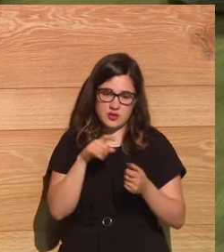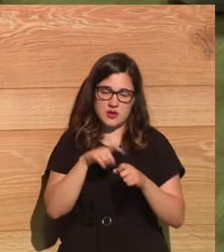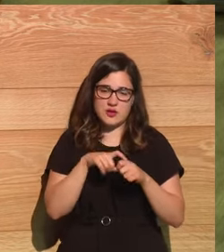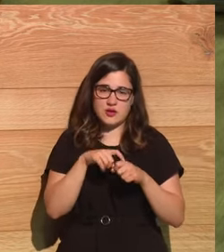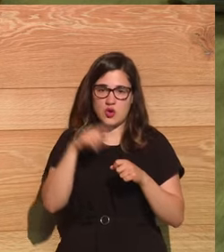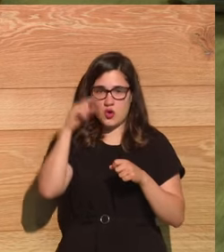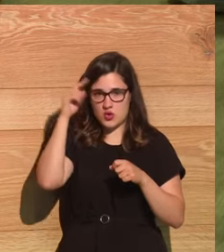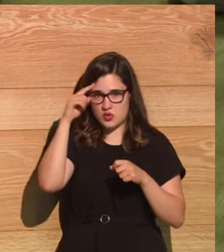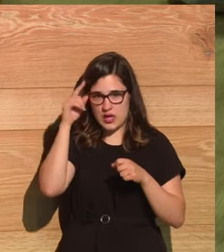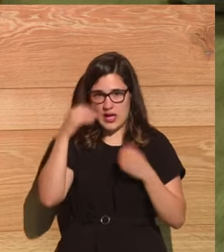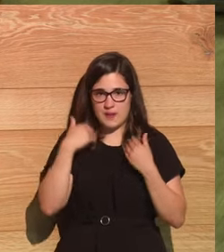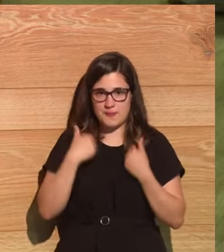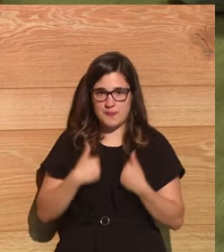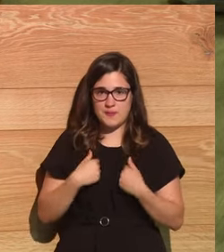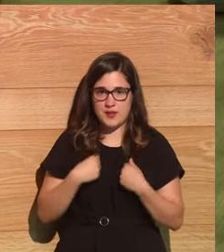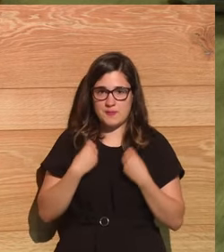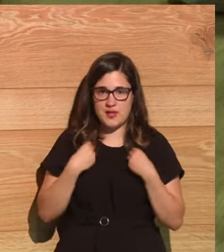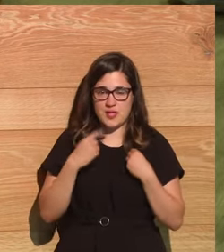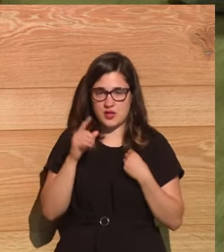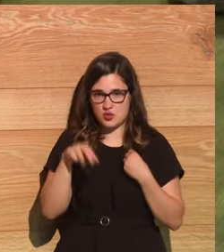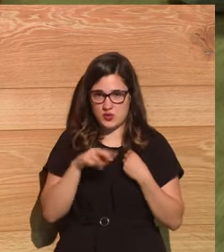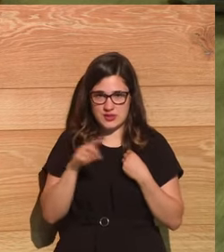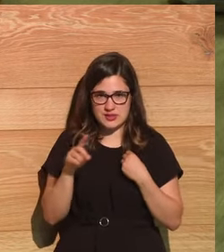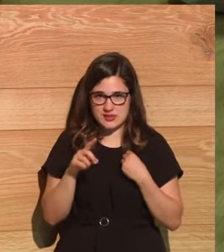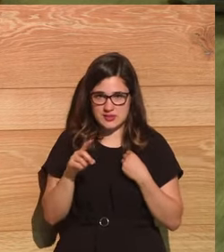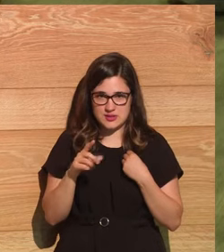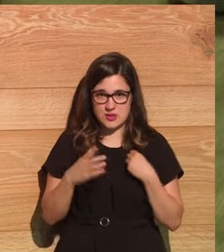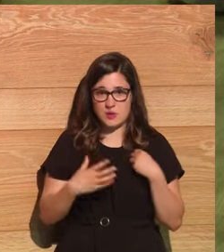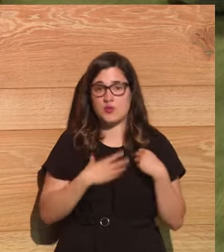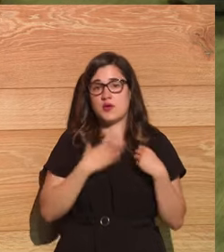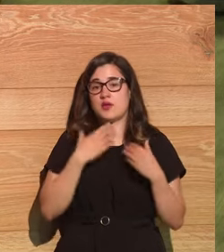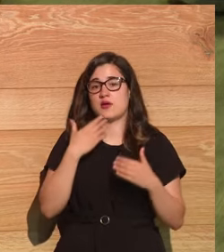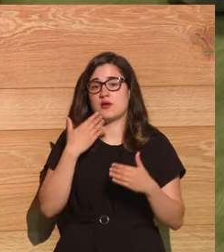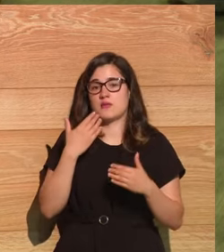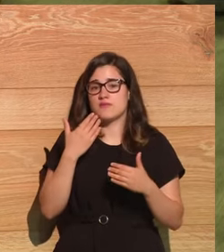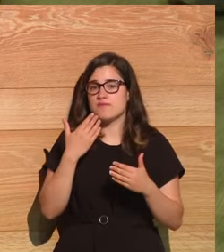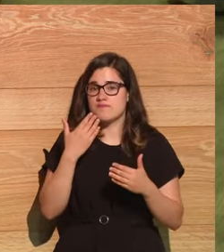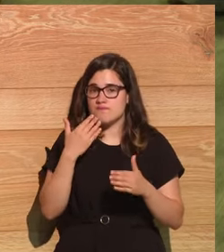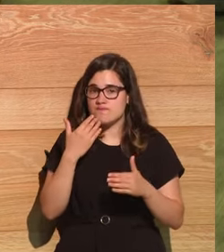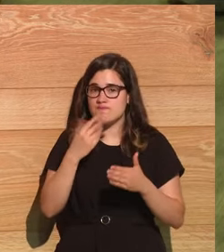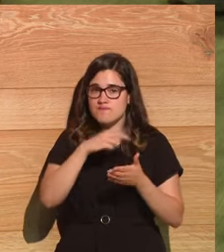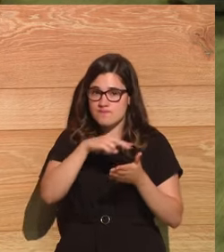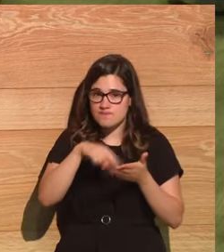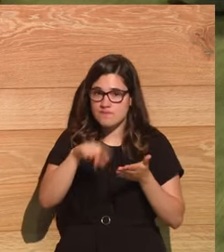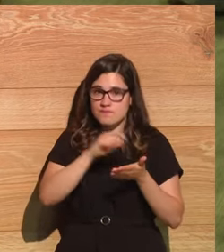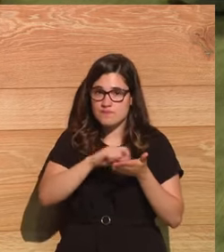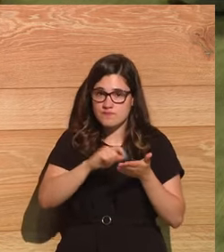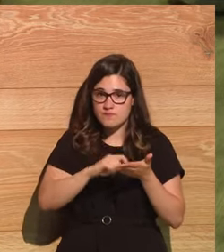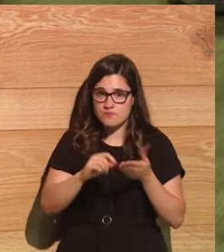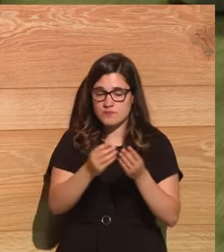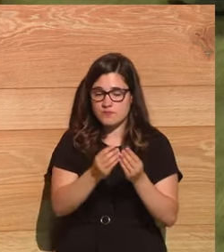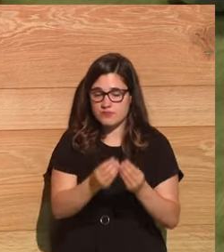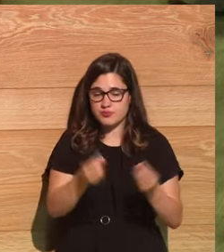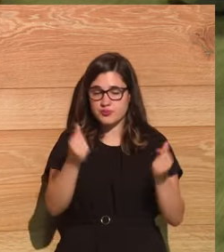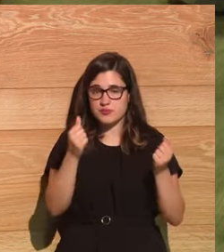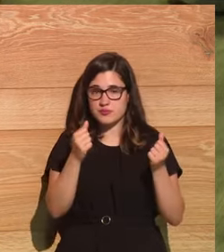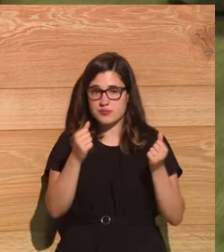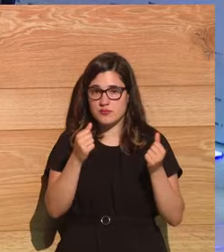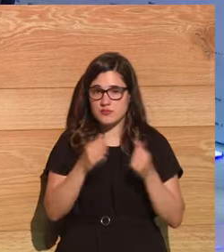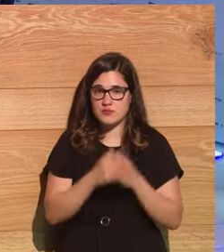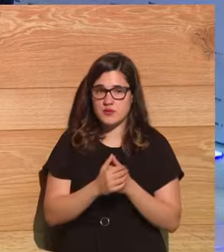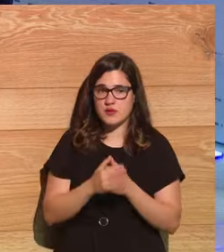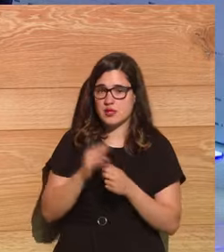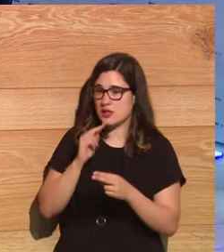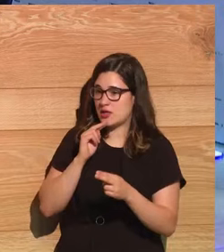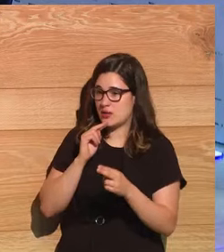elemento biológico, a que acabemos postergando, eliminando la lectura y la escritura como un medio de comunicación? Pues